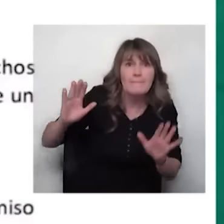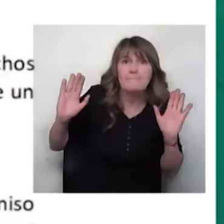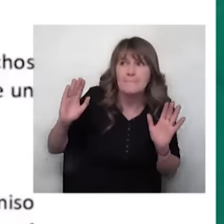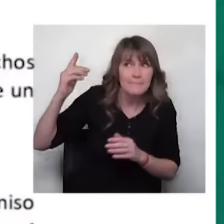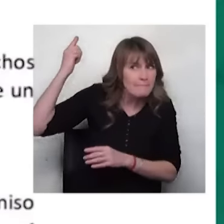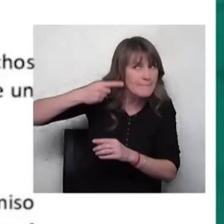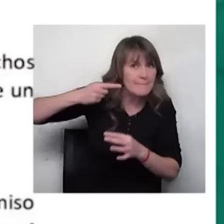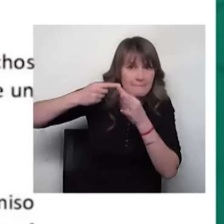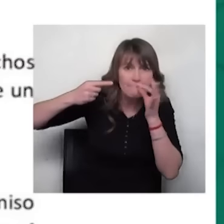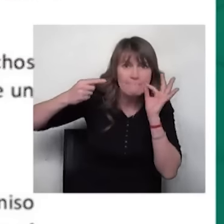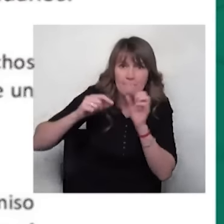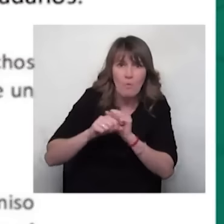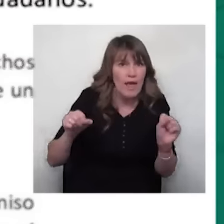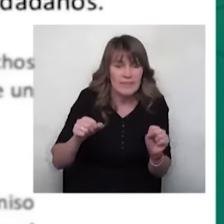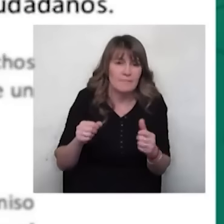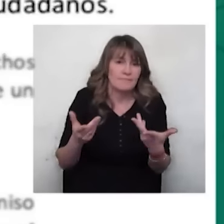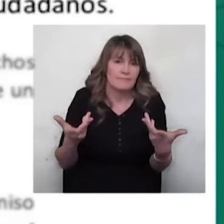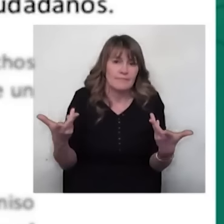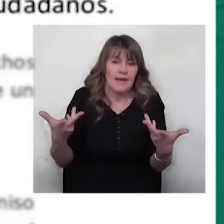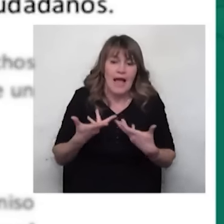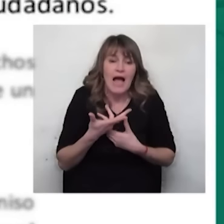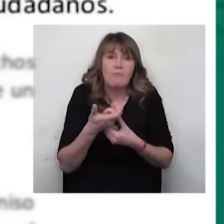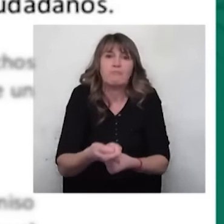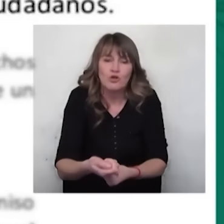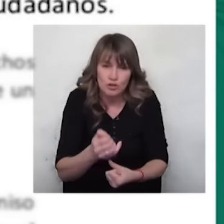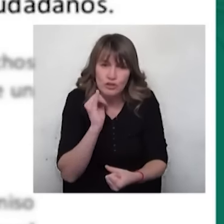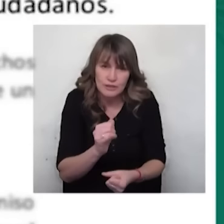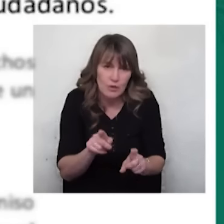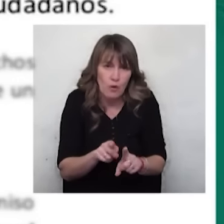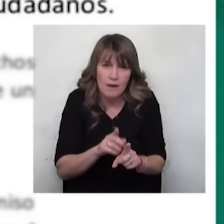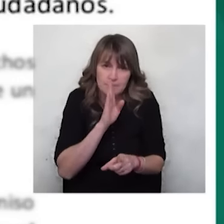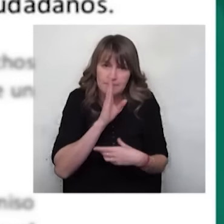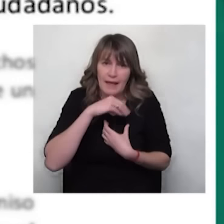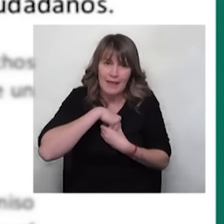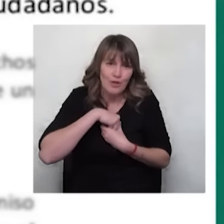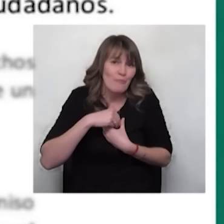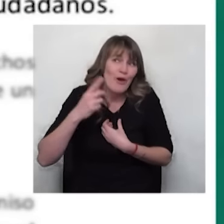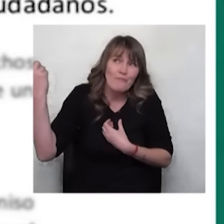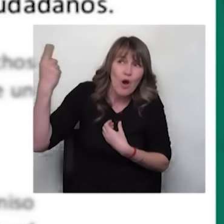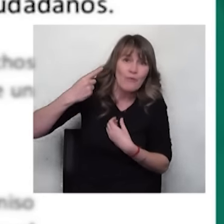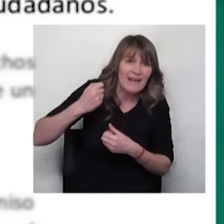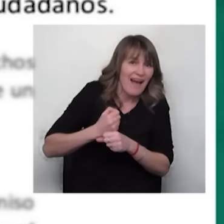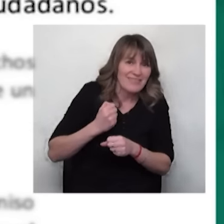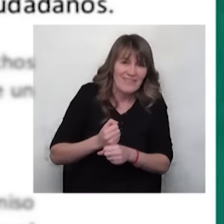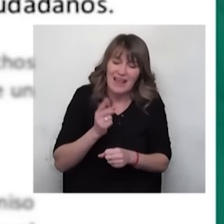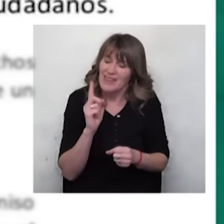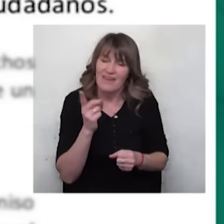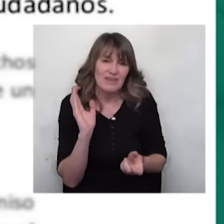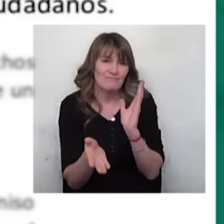verticalidad y que su apoyo a los sindicatos manifestantes es silencioso ya que también deben cumplir las directrices impartidas